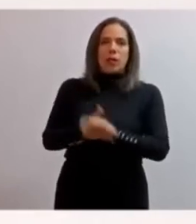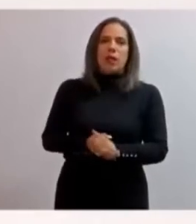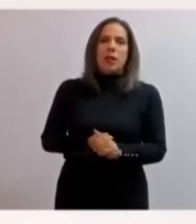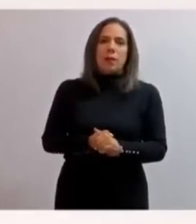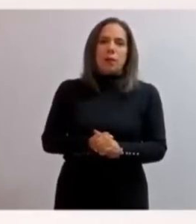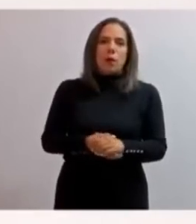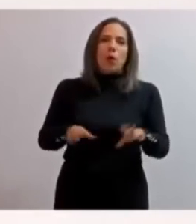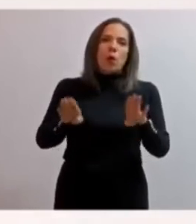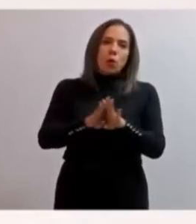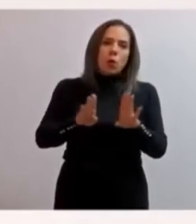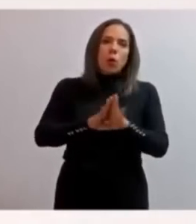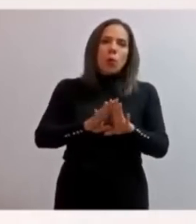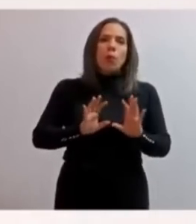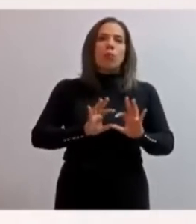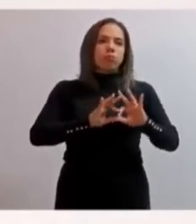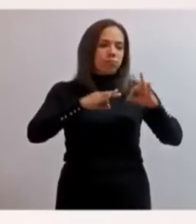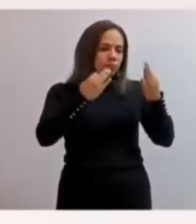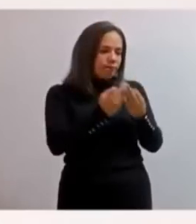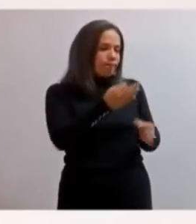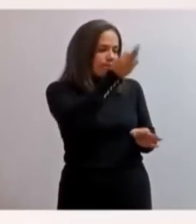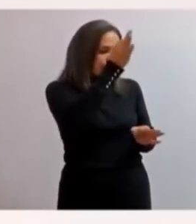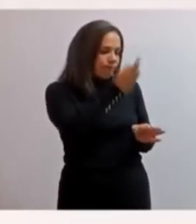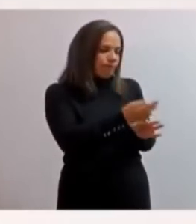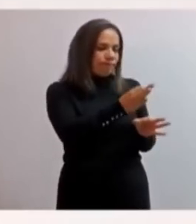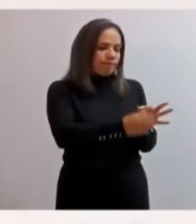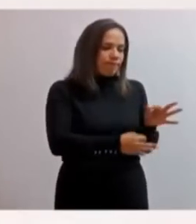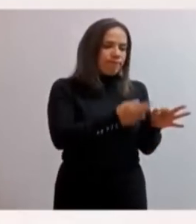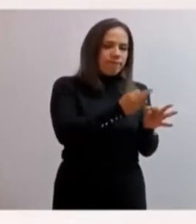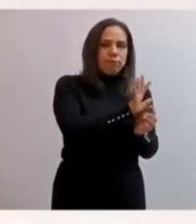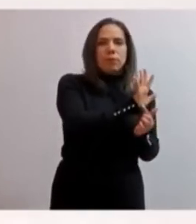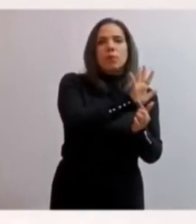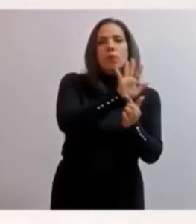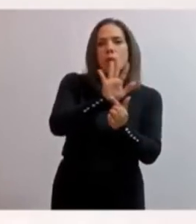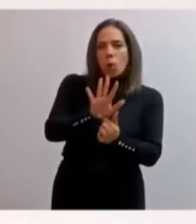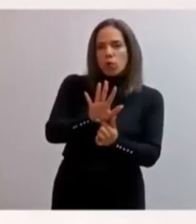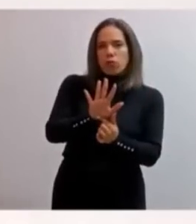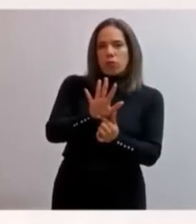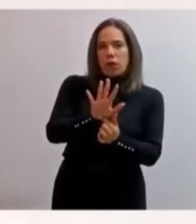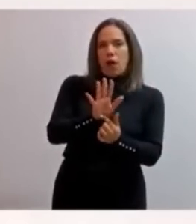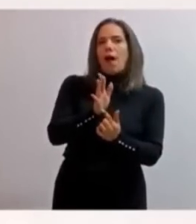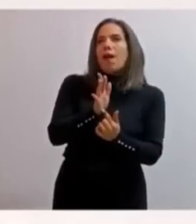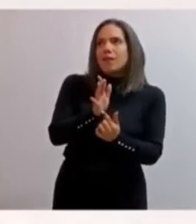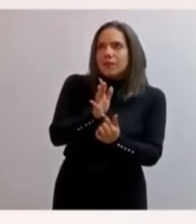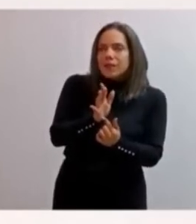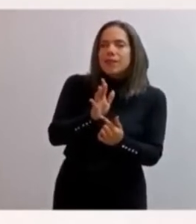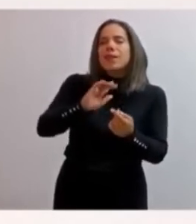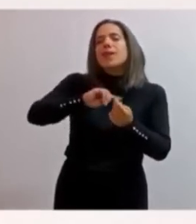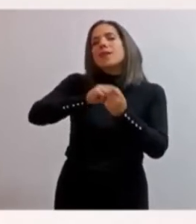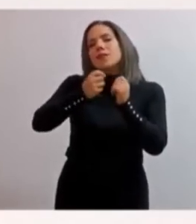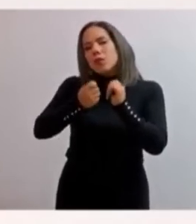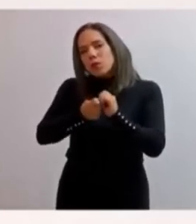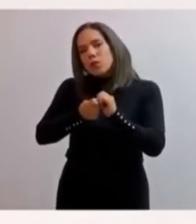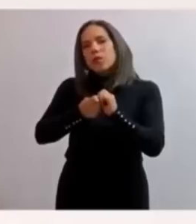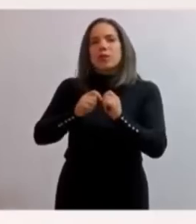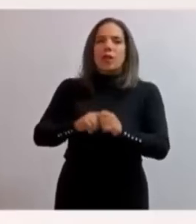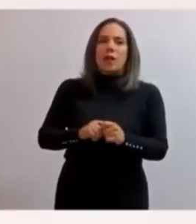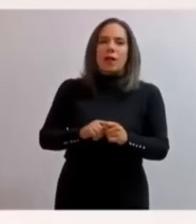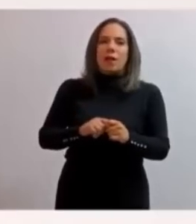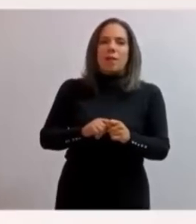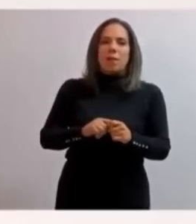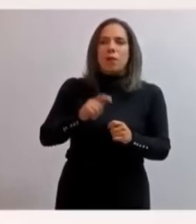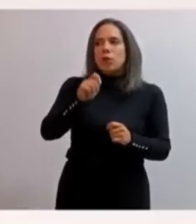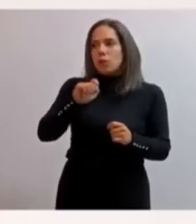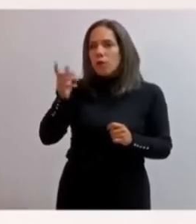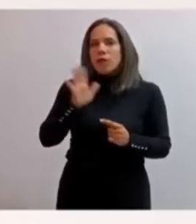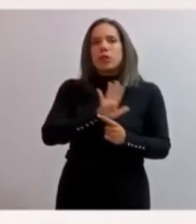el poner formatos, el establecer evidencias, que todavía en ese proceso de transición en el que estamos construyendo la nueva